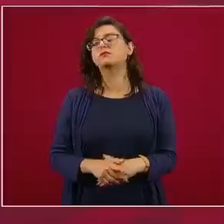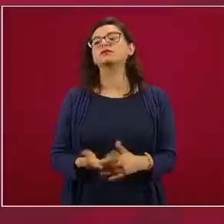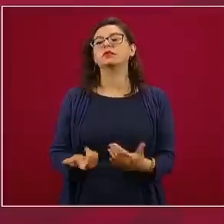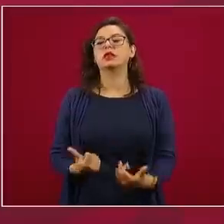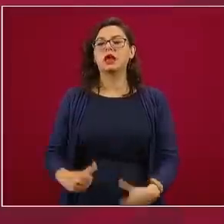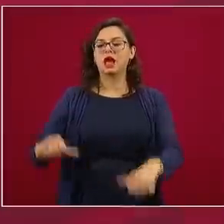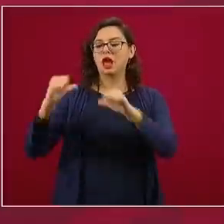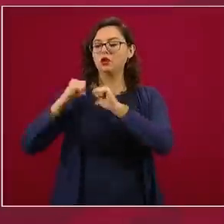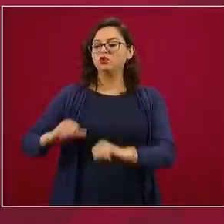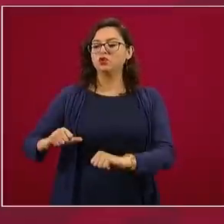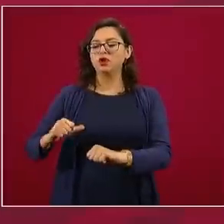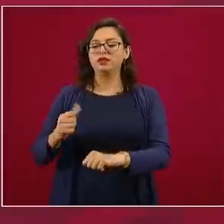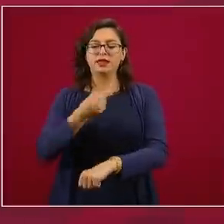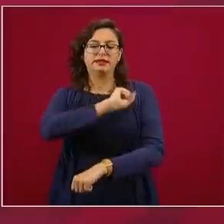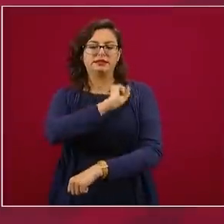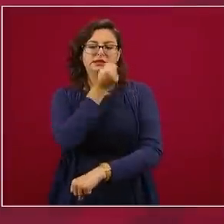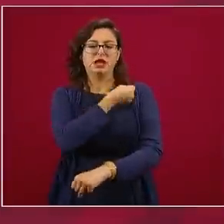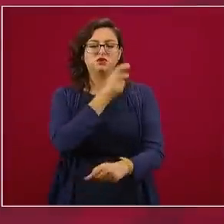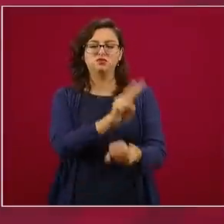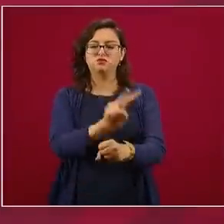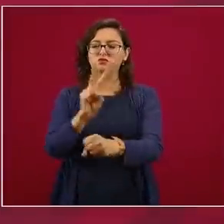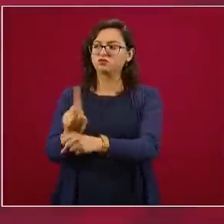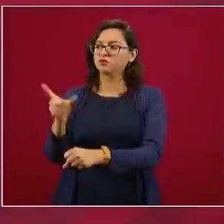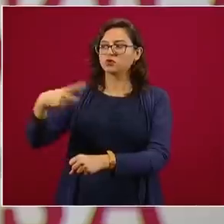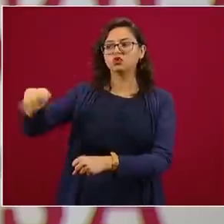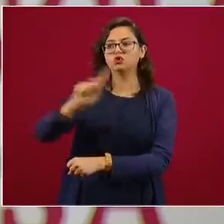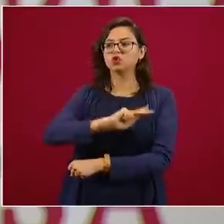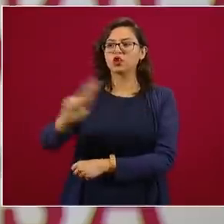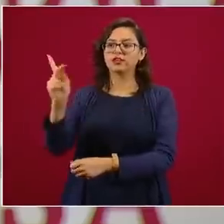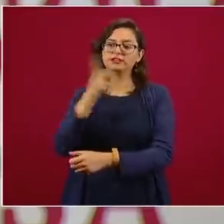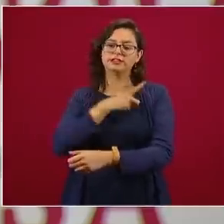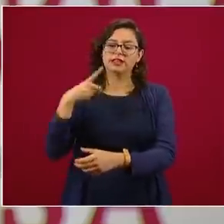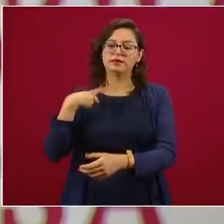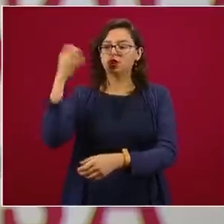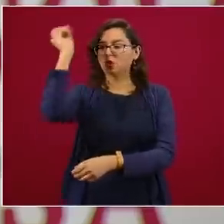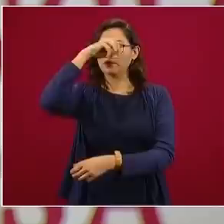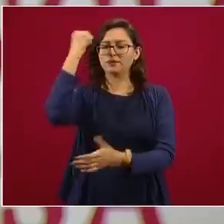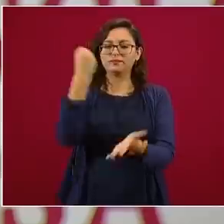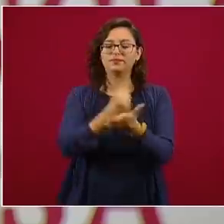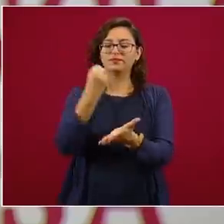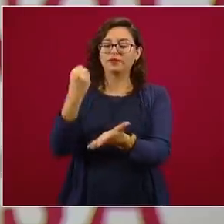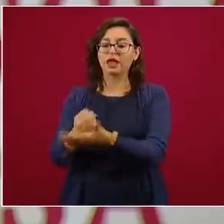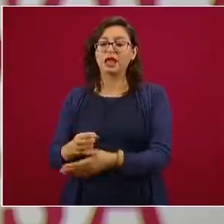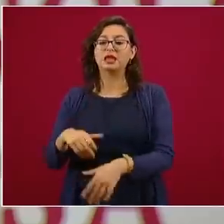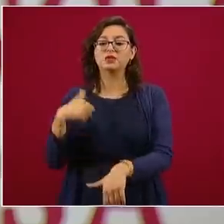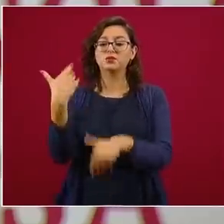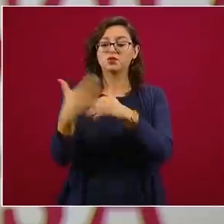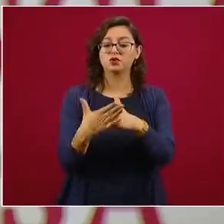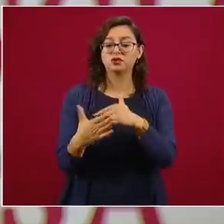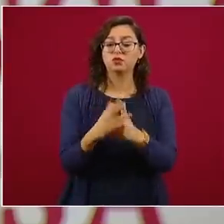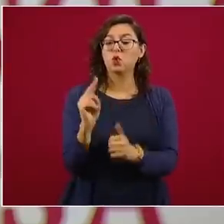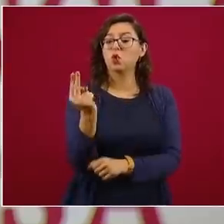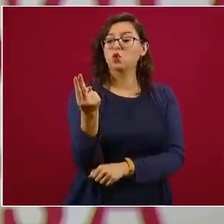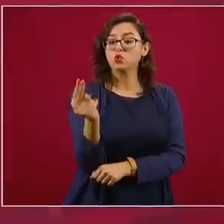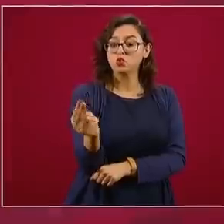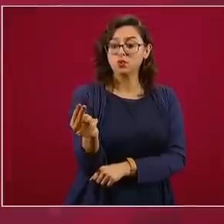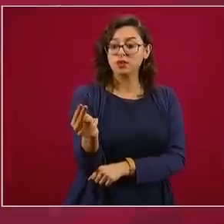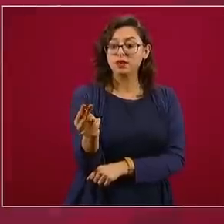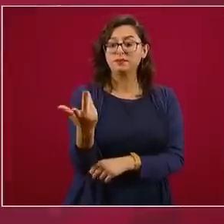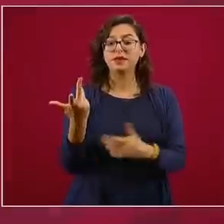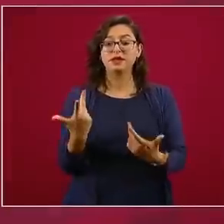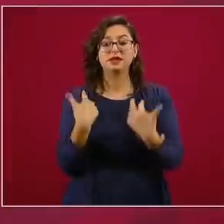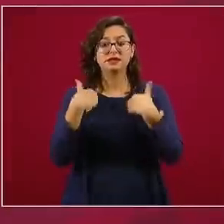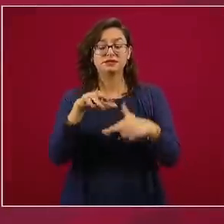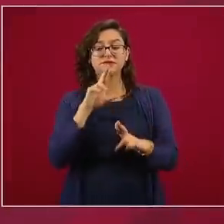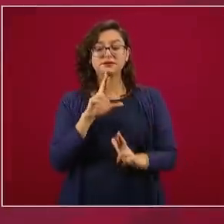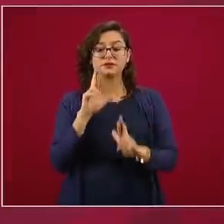autoridades regulatorias. Entonces, lo que cabe esperar es que en noviembre tengas la presentación de resultados no solo